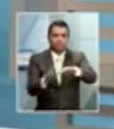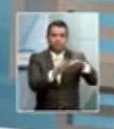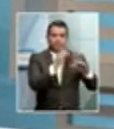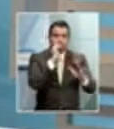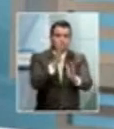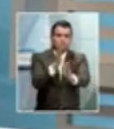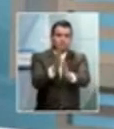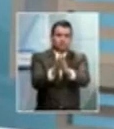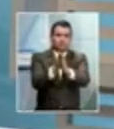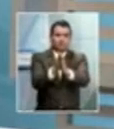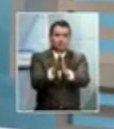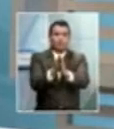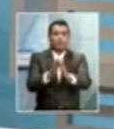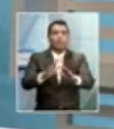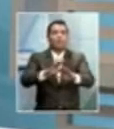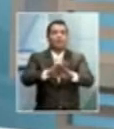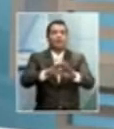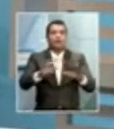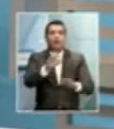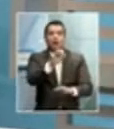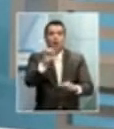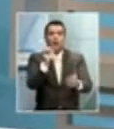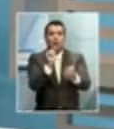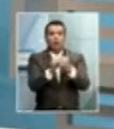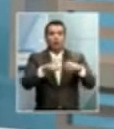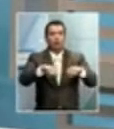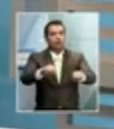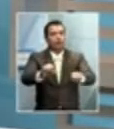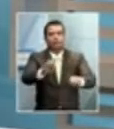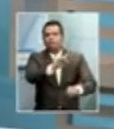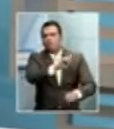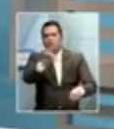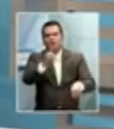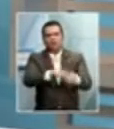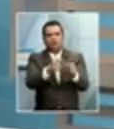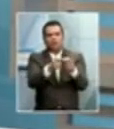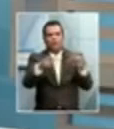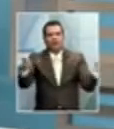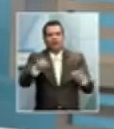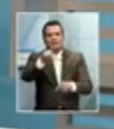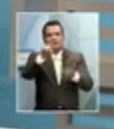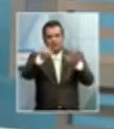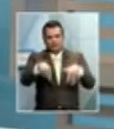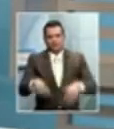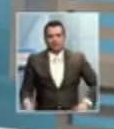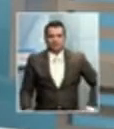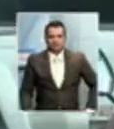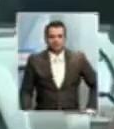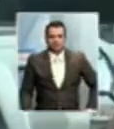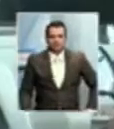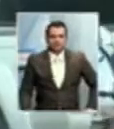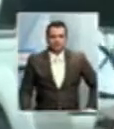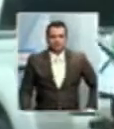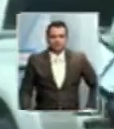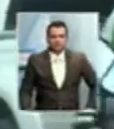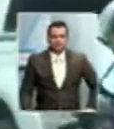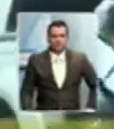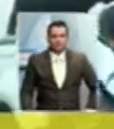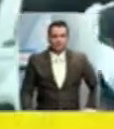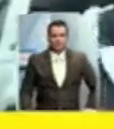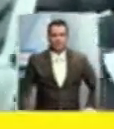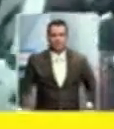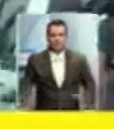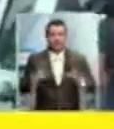Mucha atención, que la restricción del parrillero hombre en la ciudad de Cali se extenderá por 6 meses más. La